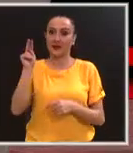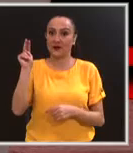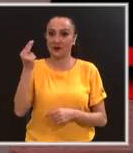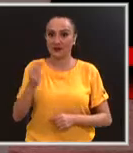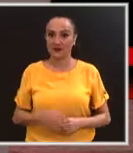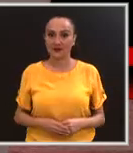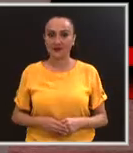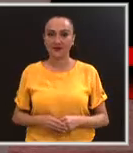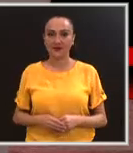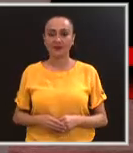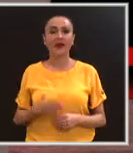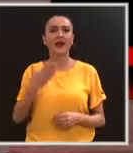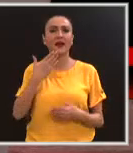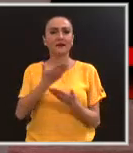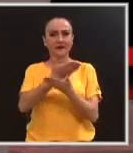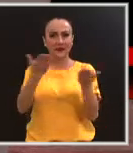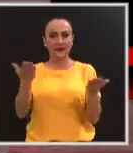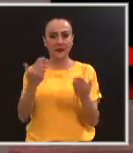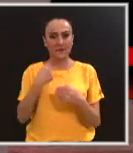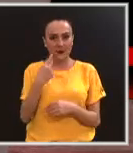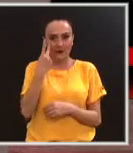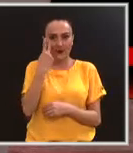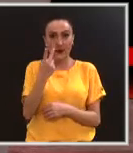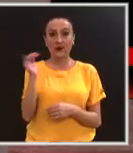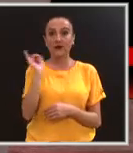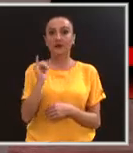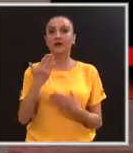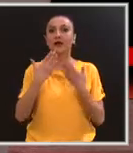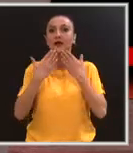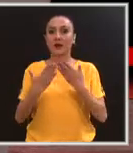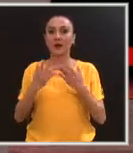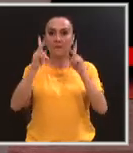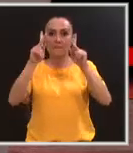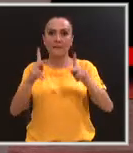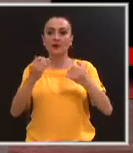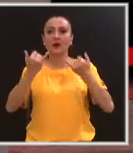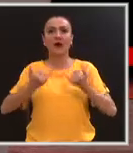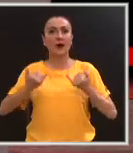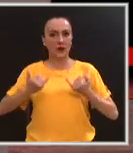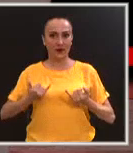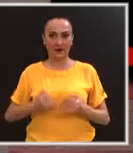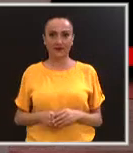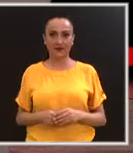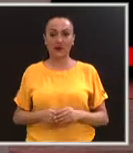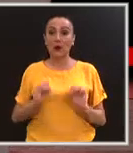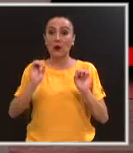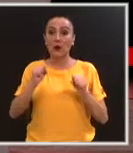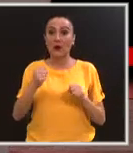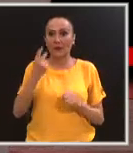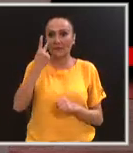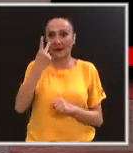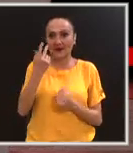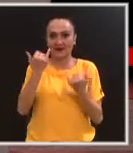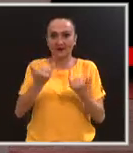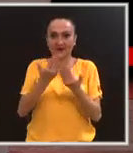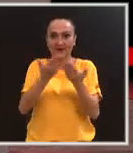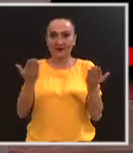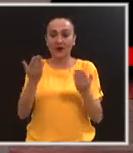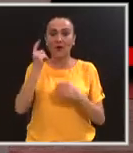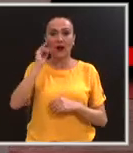extra noticias gracias por su compañía también agradecemos a quienes a partir de este momento nos sintonizan por los